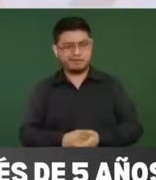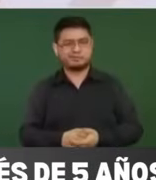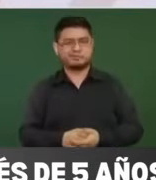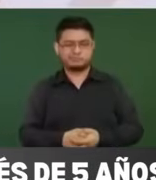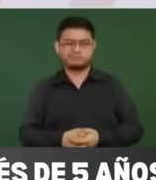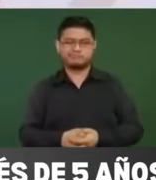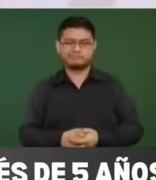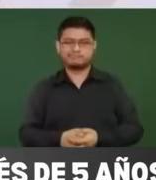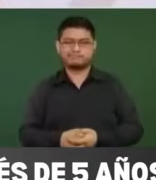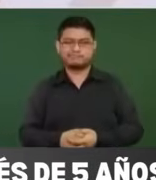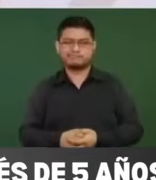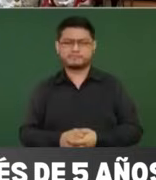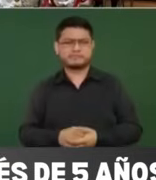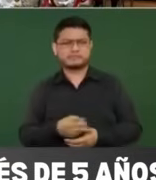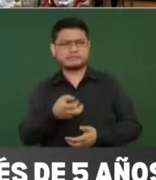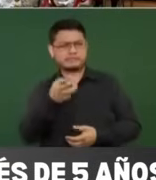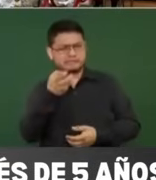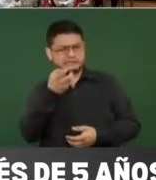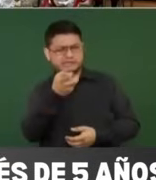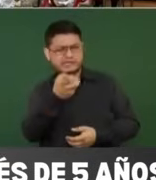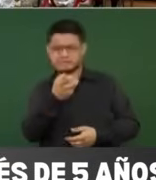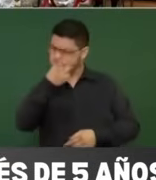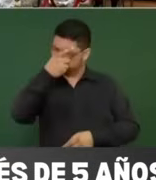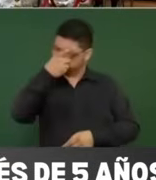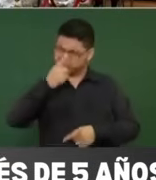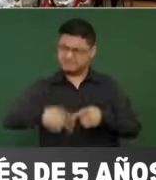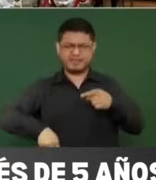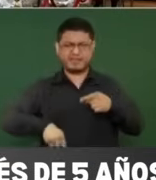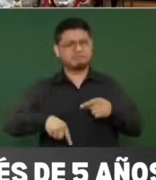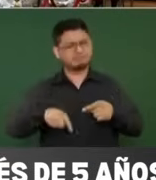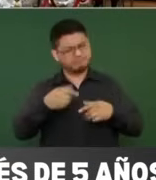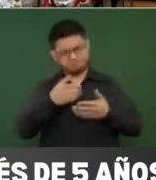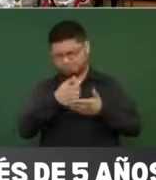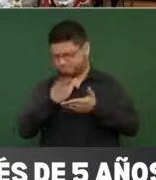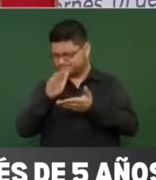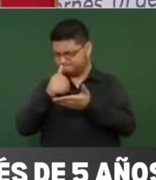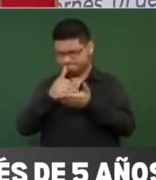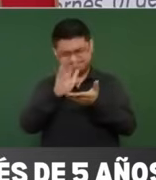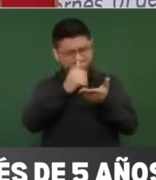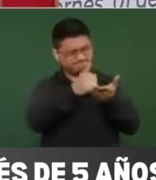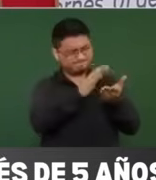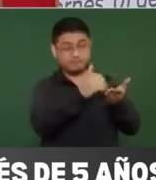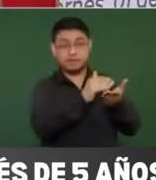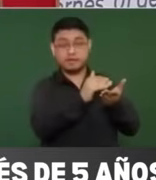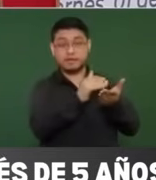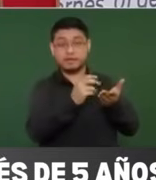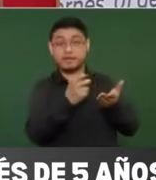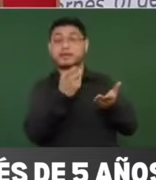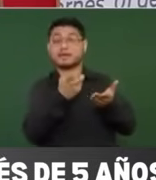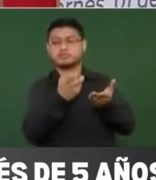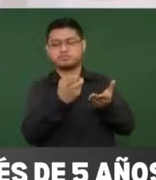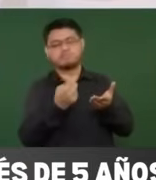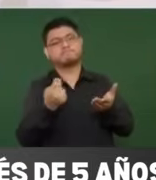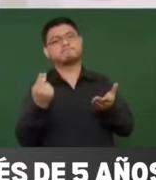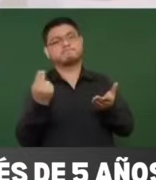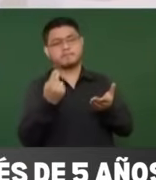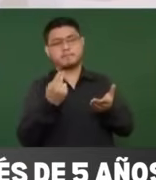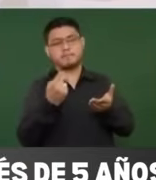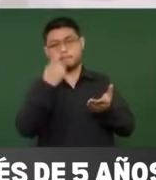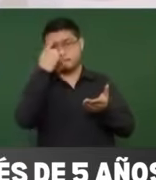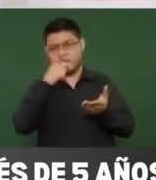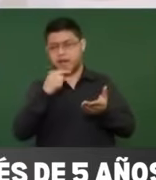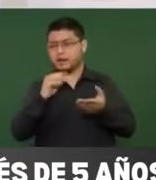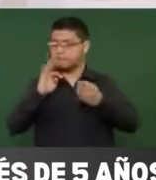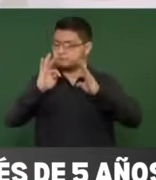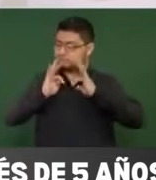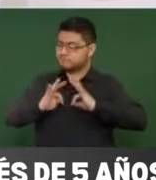y se necesita acabarla, desterrarla, porque de eso depende el bienestar, la